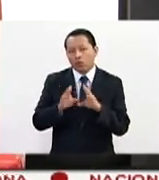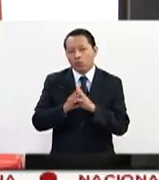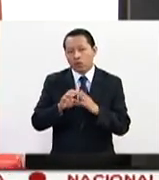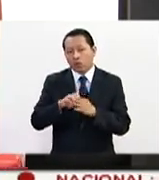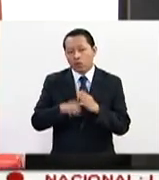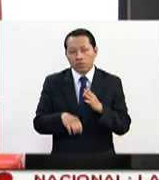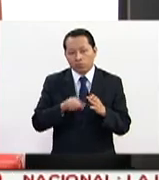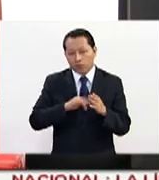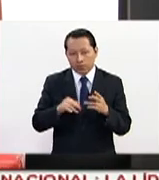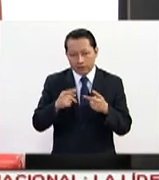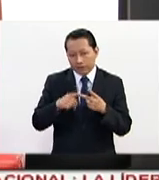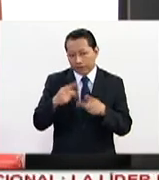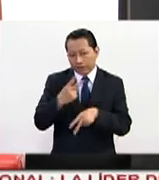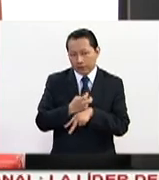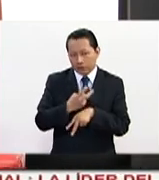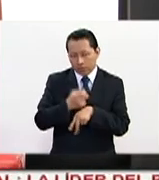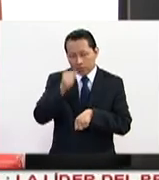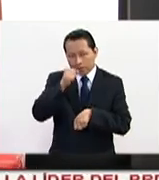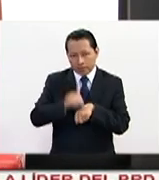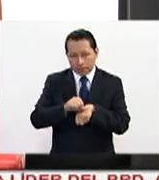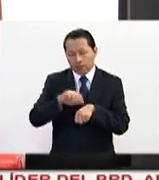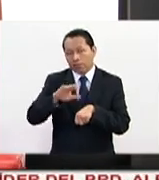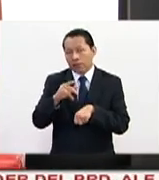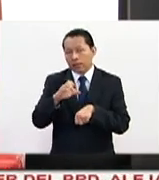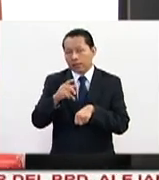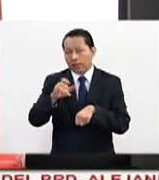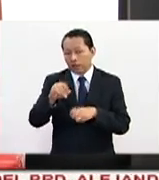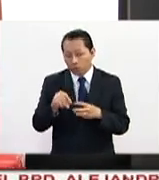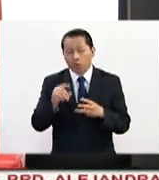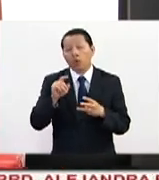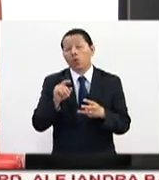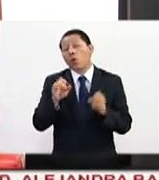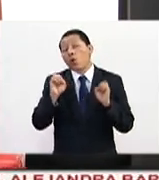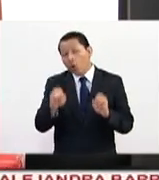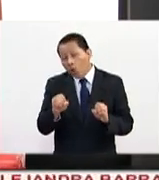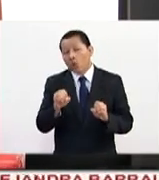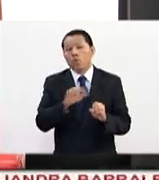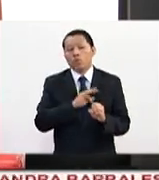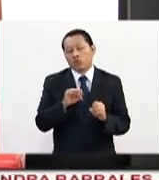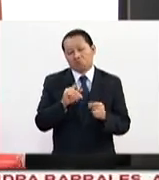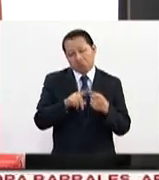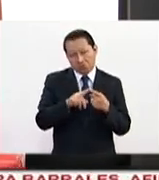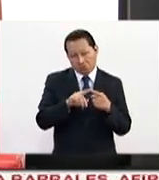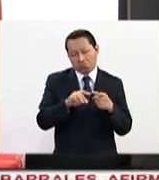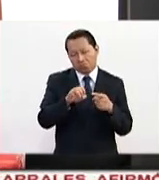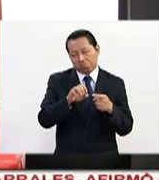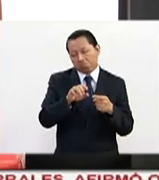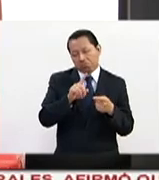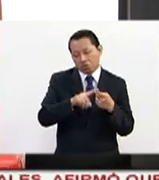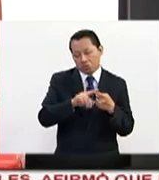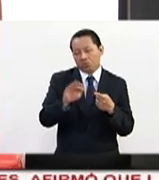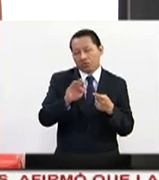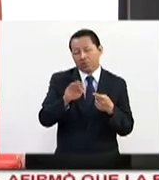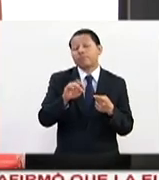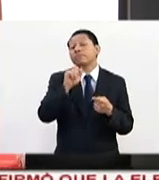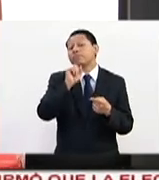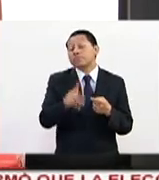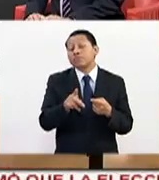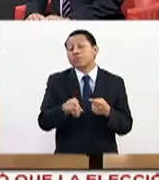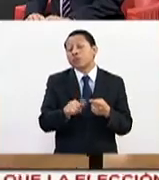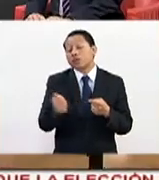el segundo secretario Machado, o que se haga, ese es el primer escenario. Hay un escenario de transición en el